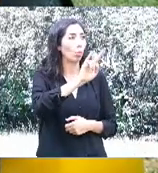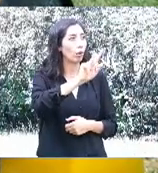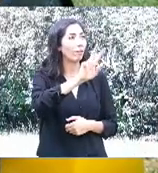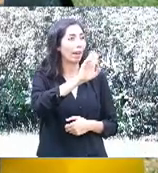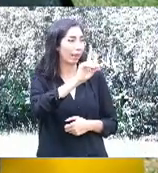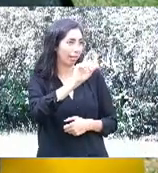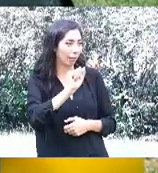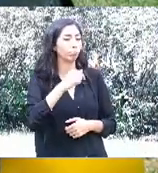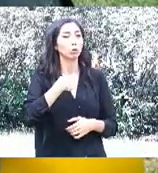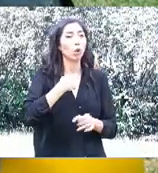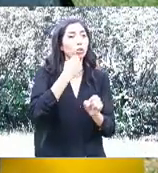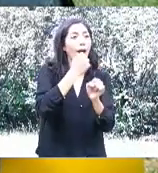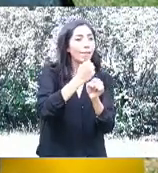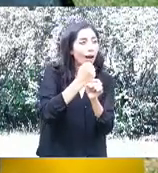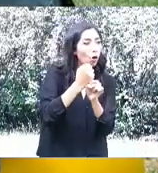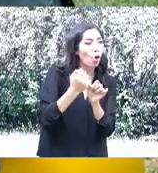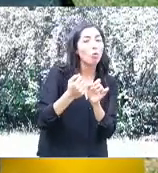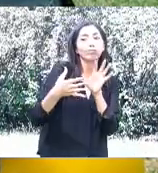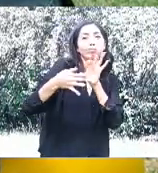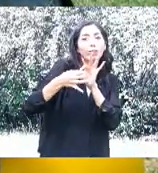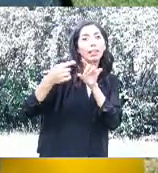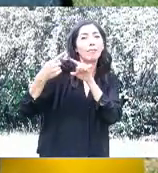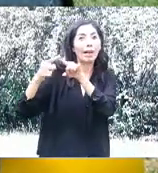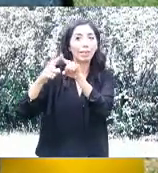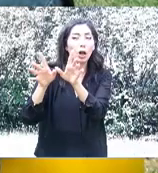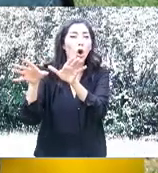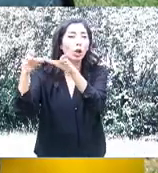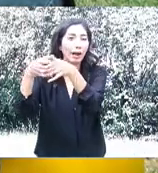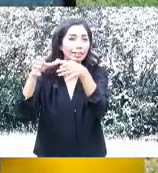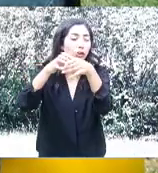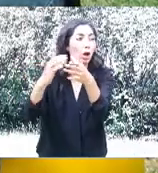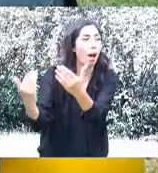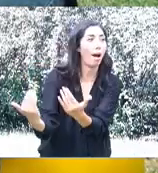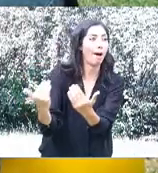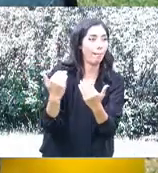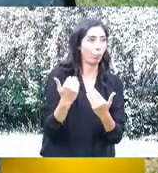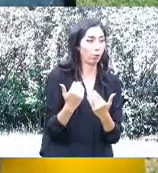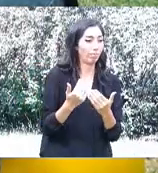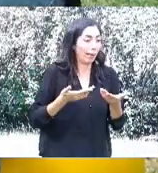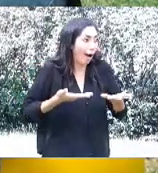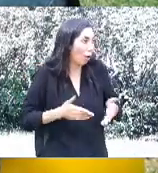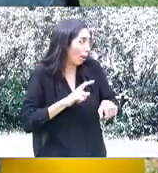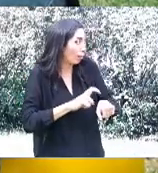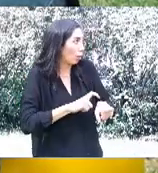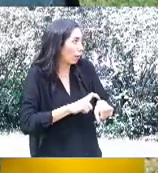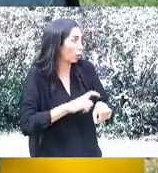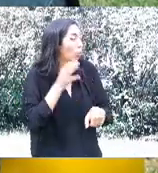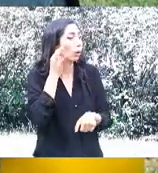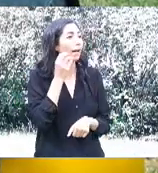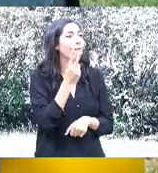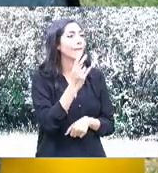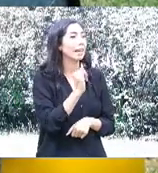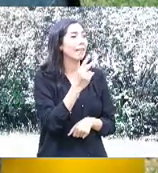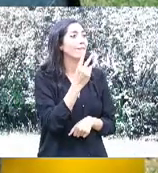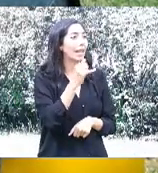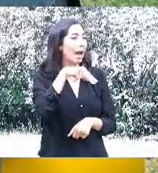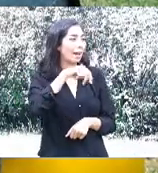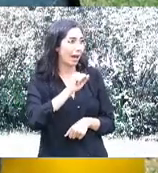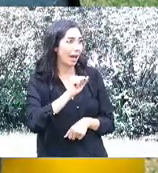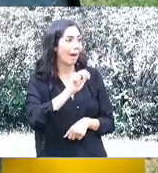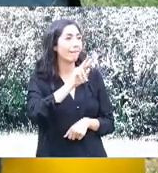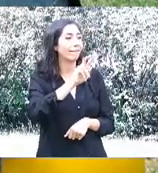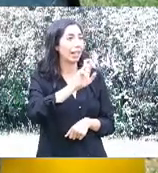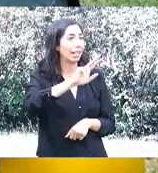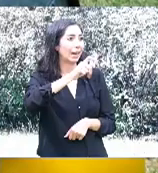Museo con distintas organizaciones que nos han ido apoyando Y en este momento tengo conmigo a Viviana Vergara ella